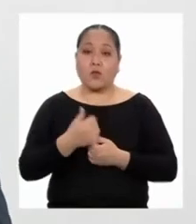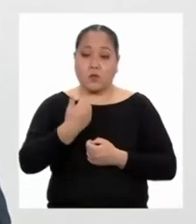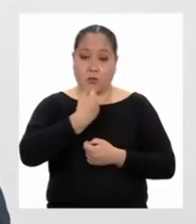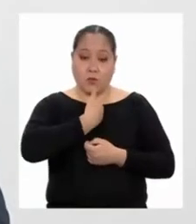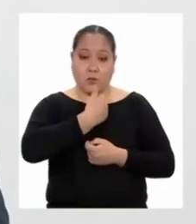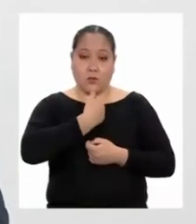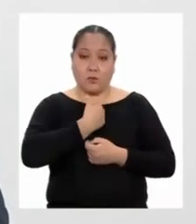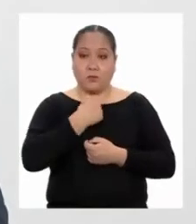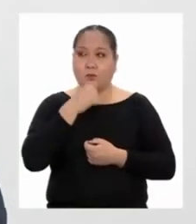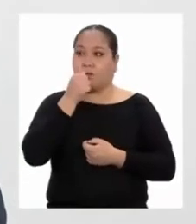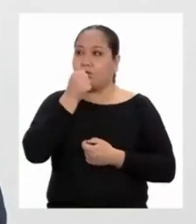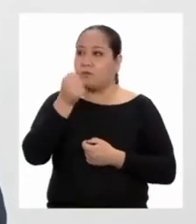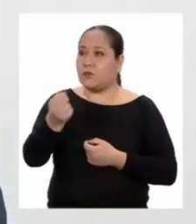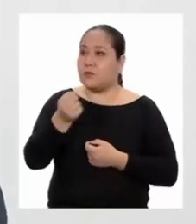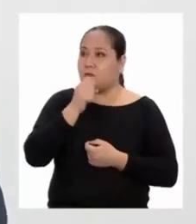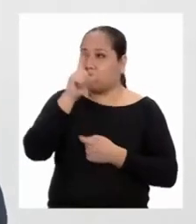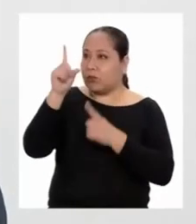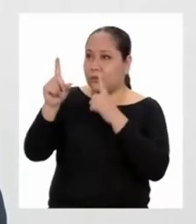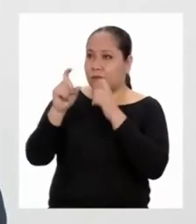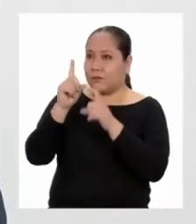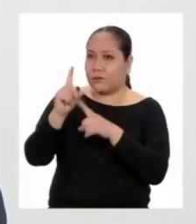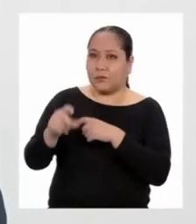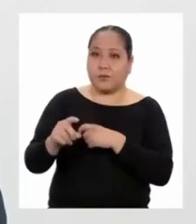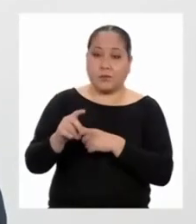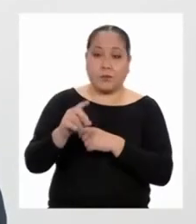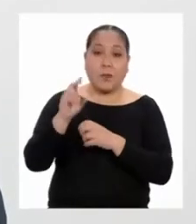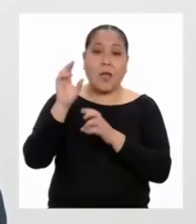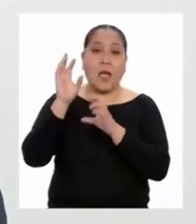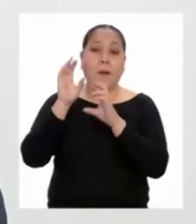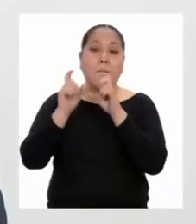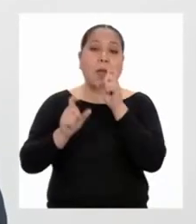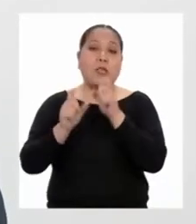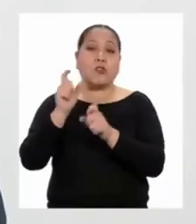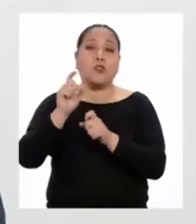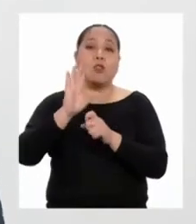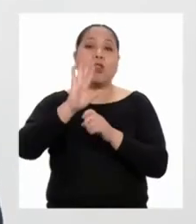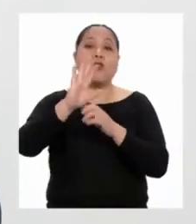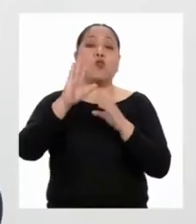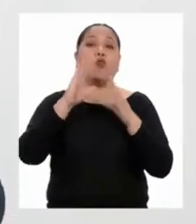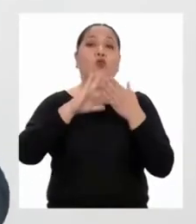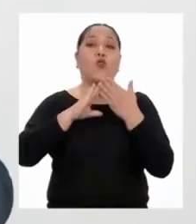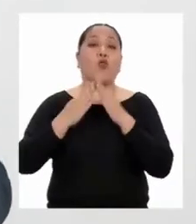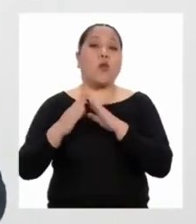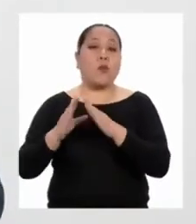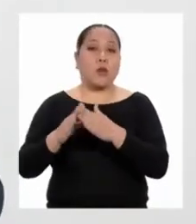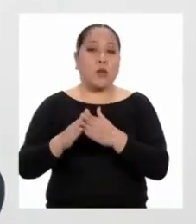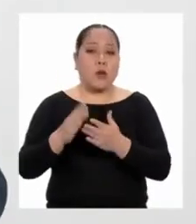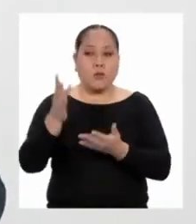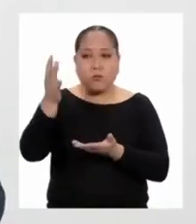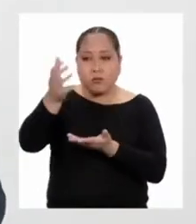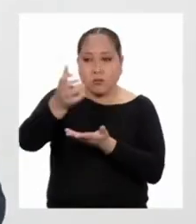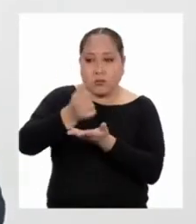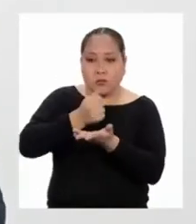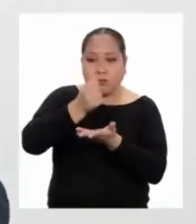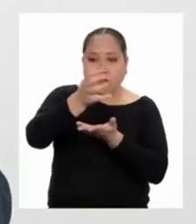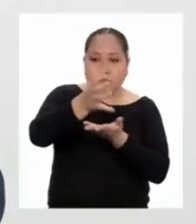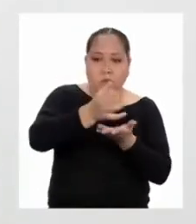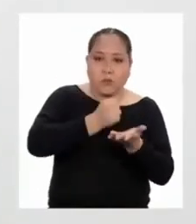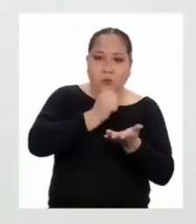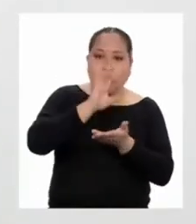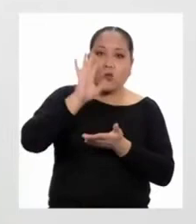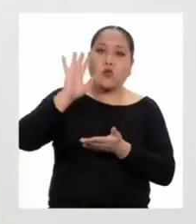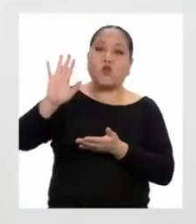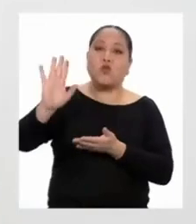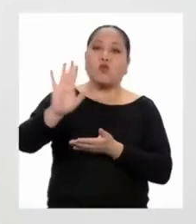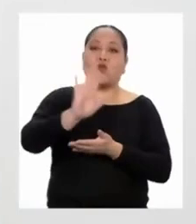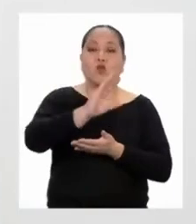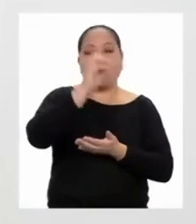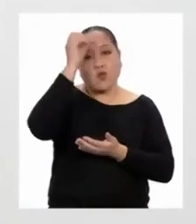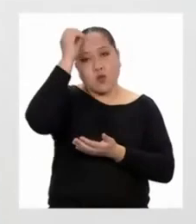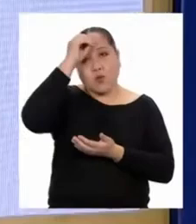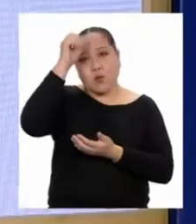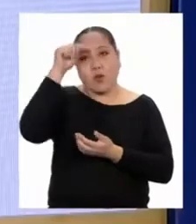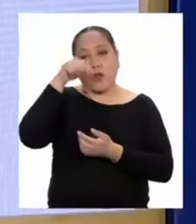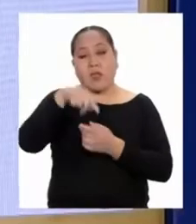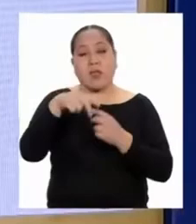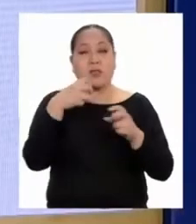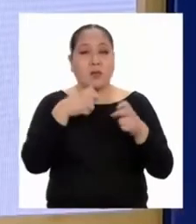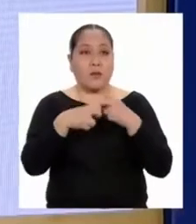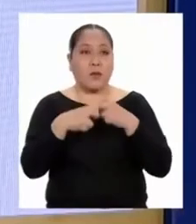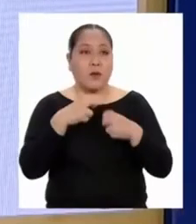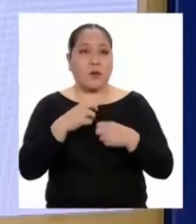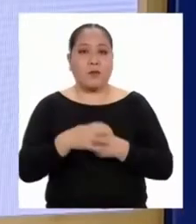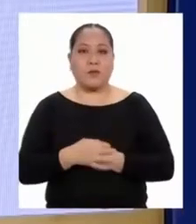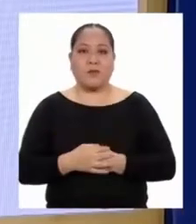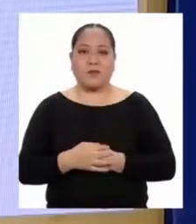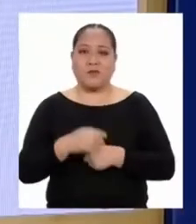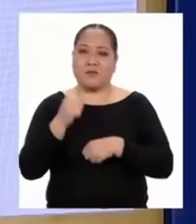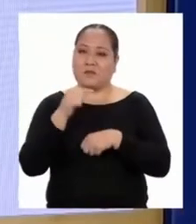mismos entrevistas entre las personas de nuestra comunidad para recoger sus opiniones sobre este problema.